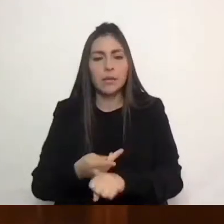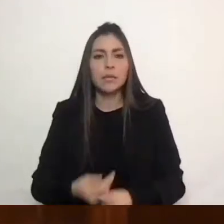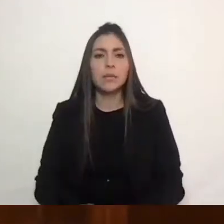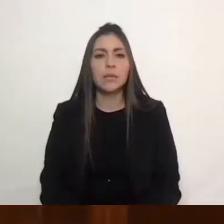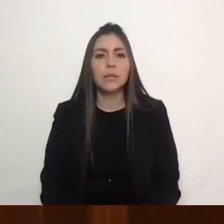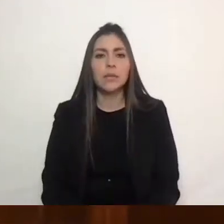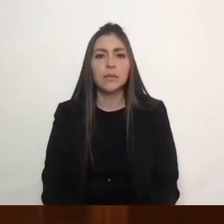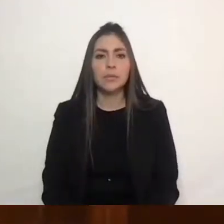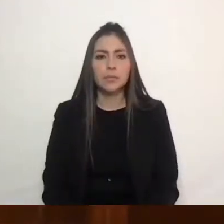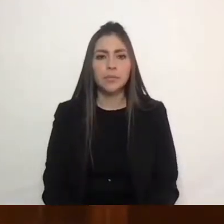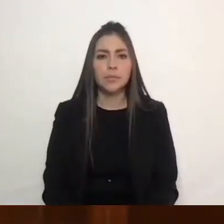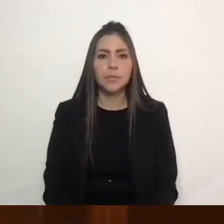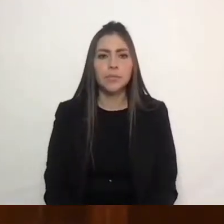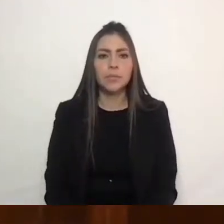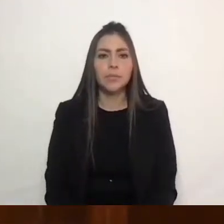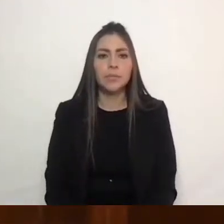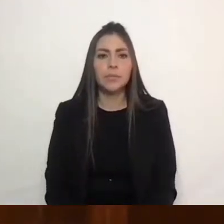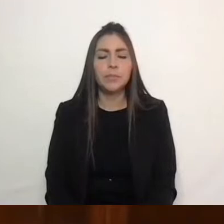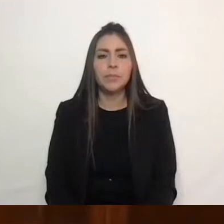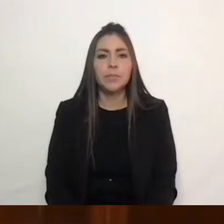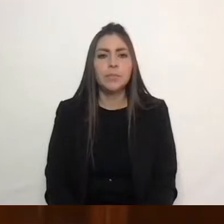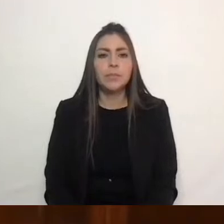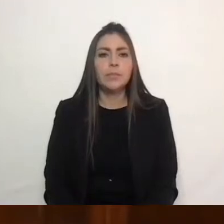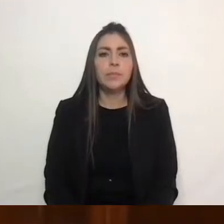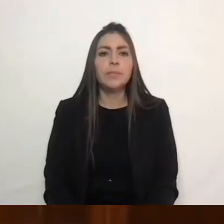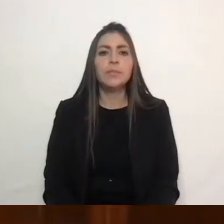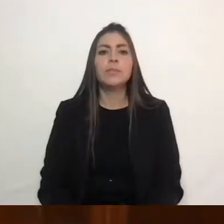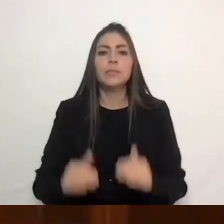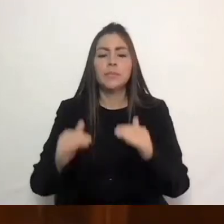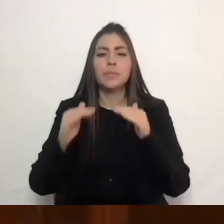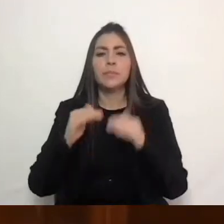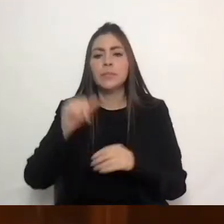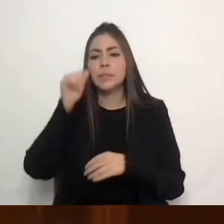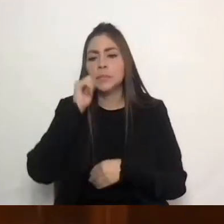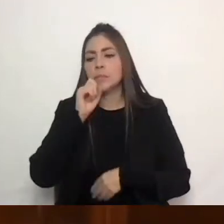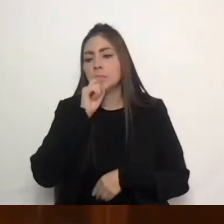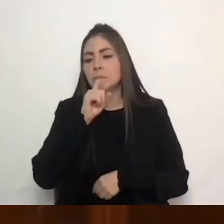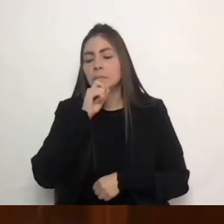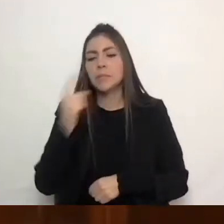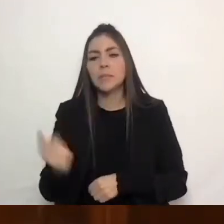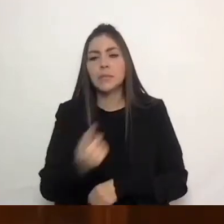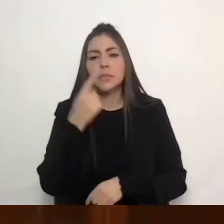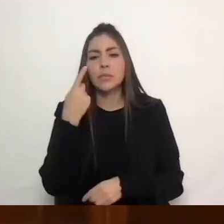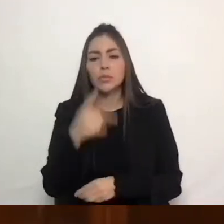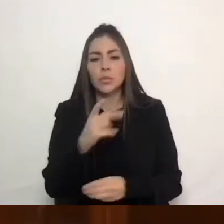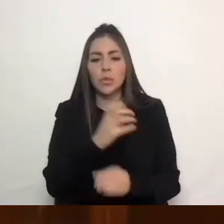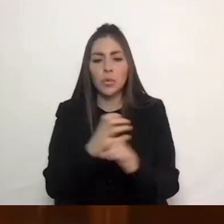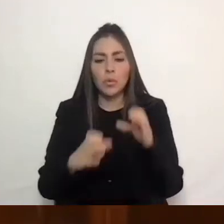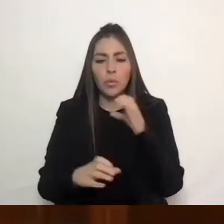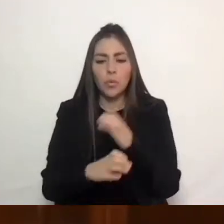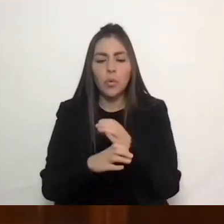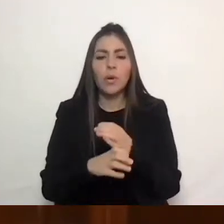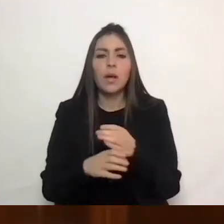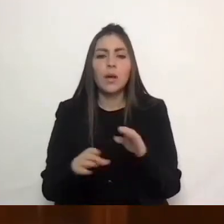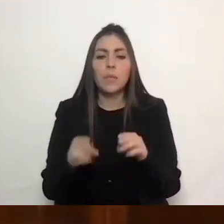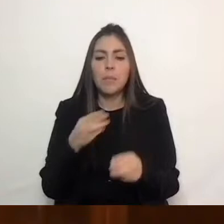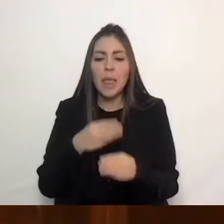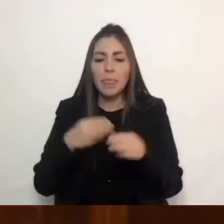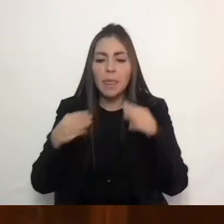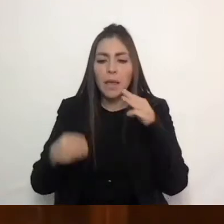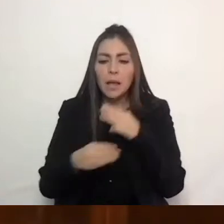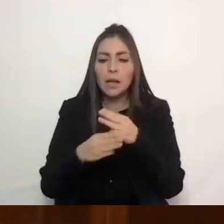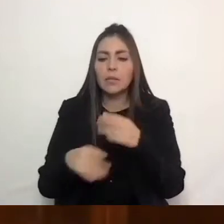La provisión cultural de los utensilios, procesamientos, ingredientes y materiales